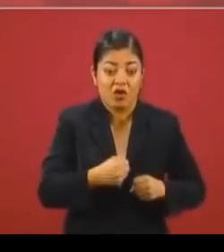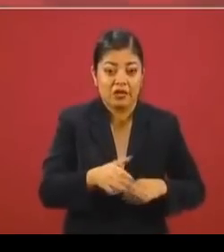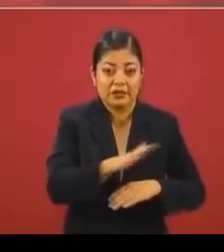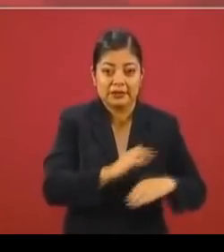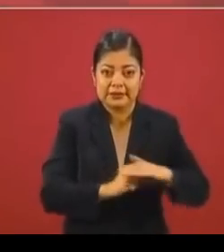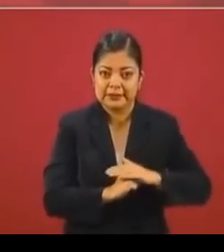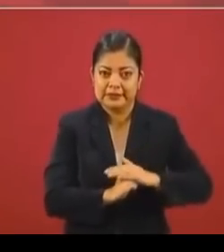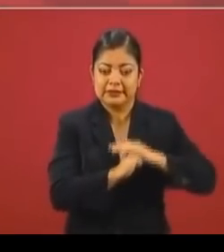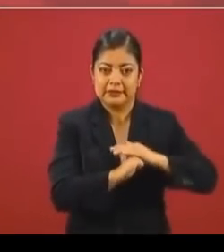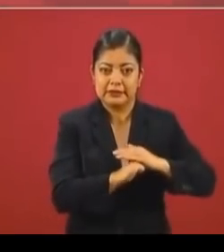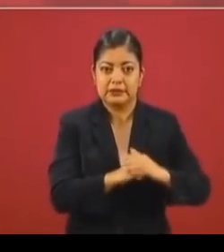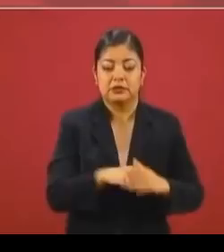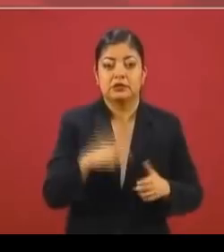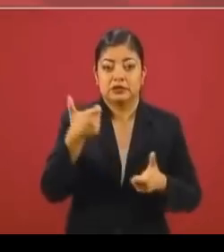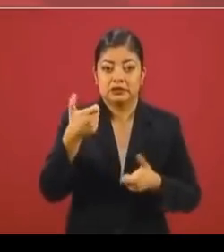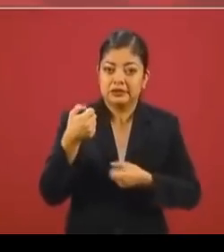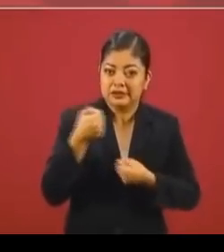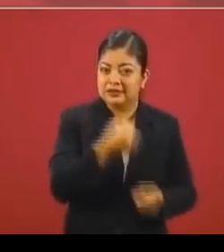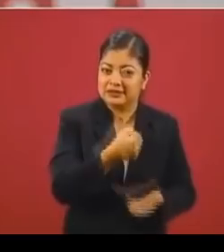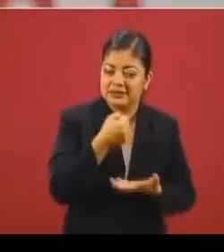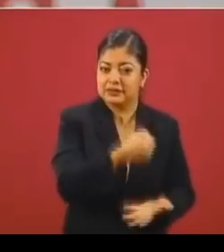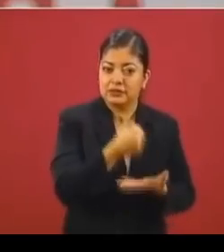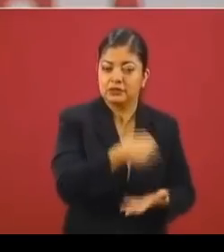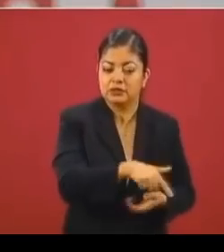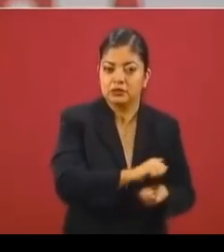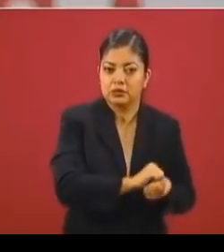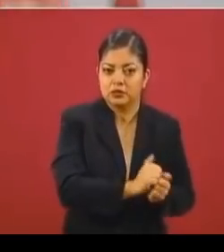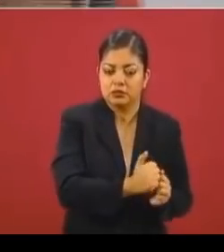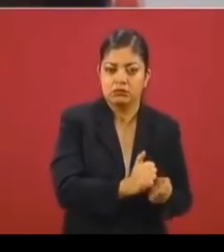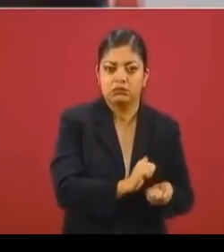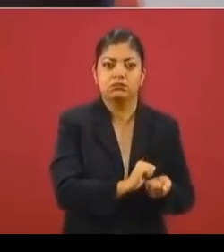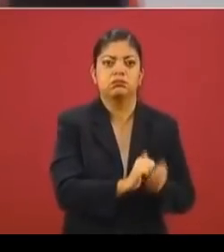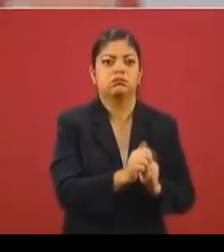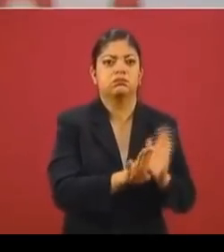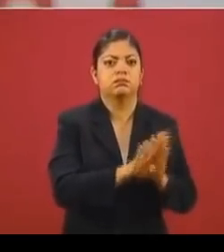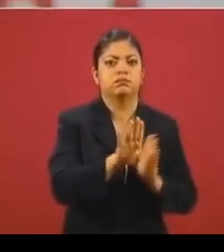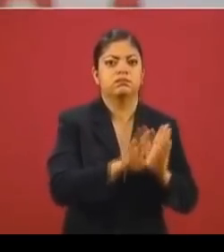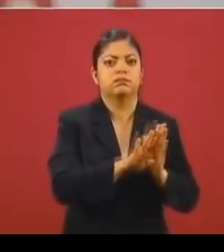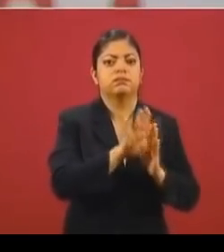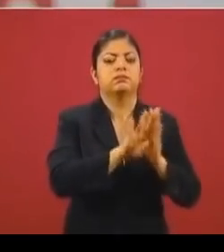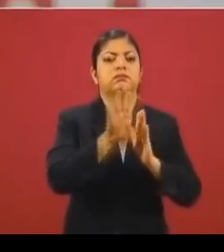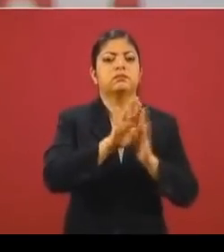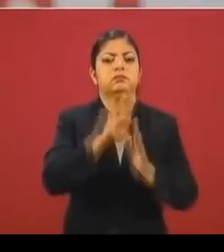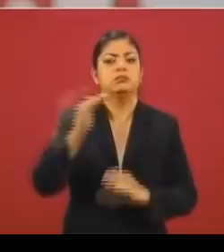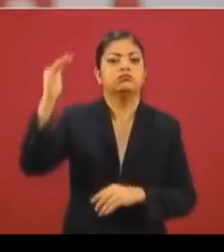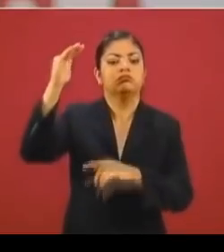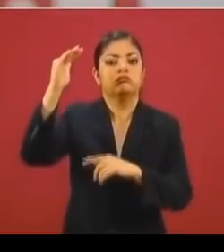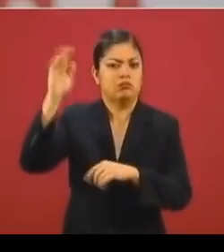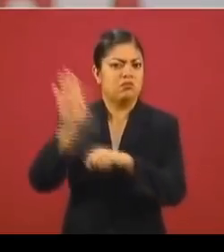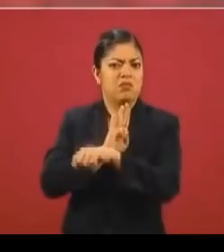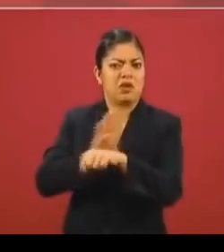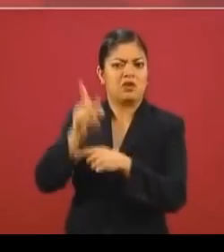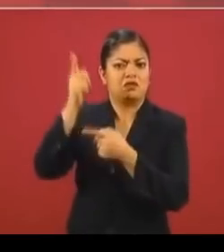inyectan recursos suficientes, pues entonces se benefician arriba